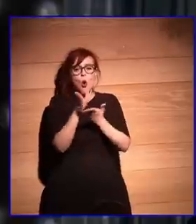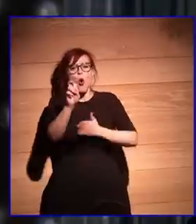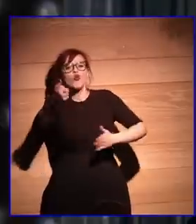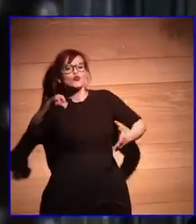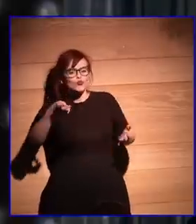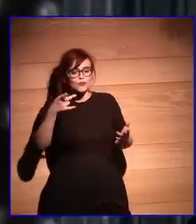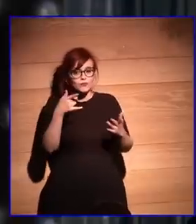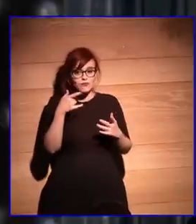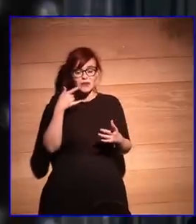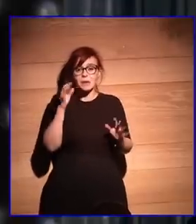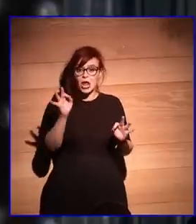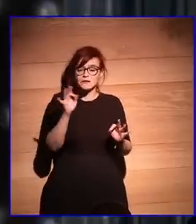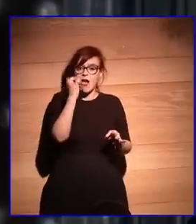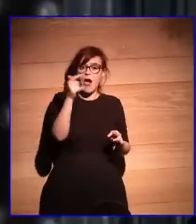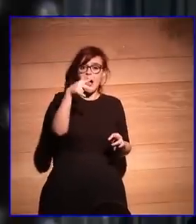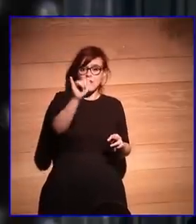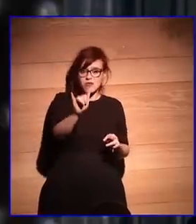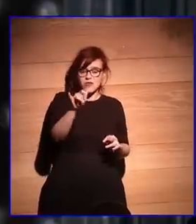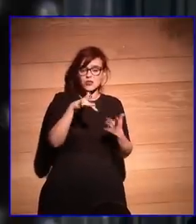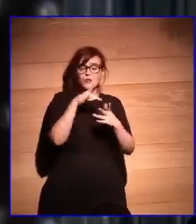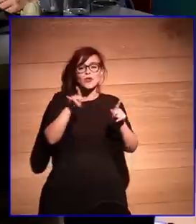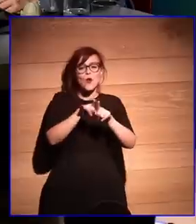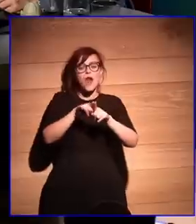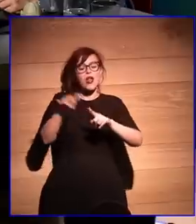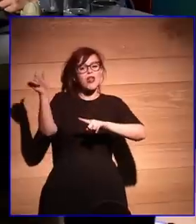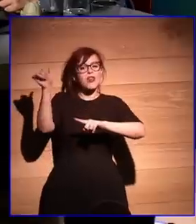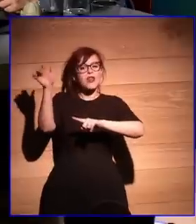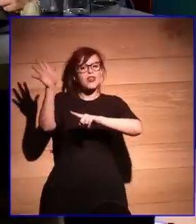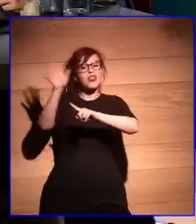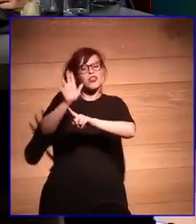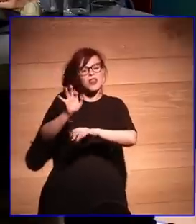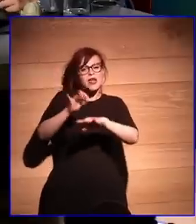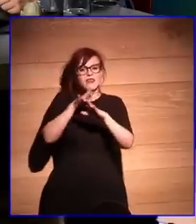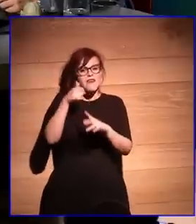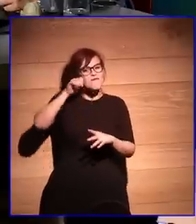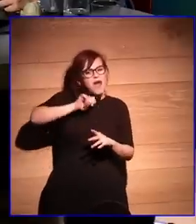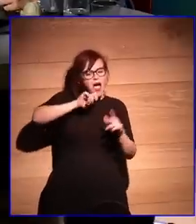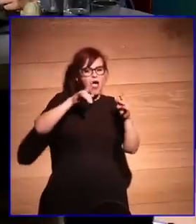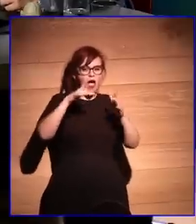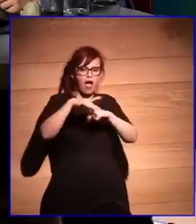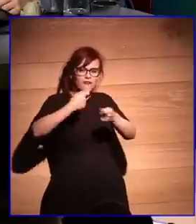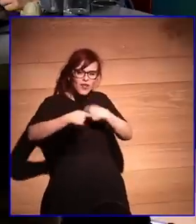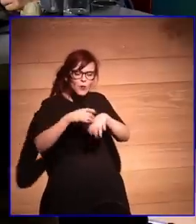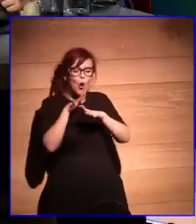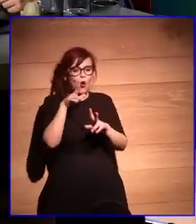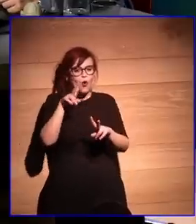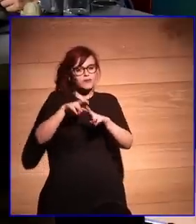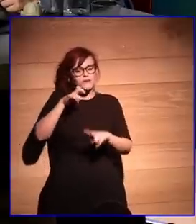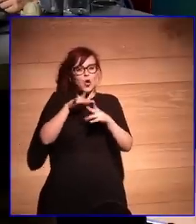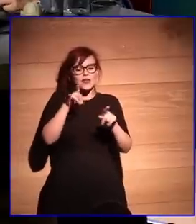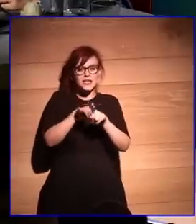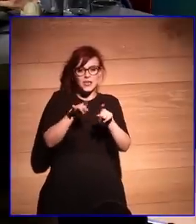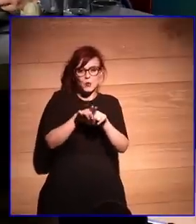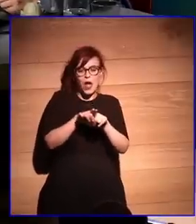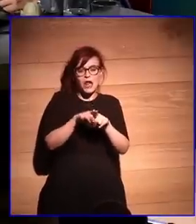Pero tiene mucho que ver con lo que ha dicho Javi, ¿no? Con la llegada del cine negro, de los gángsters, de las primeras adaptaciones de Scarface, por sí,